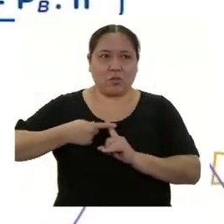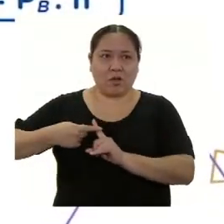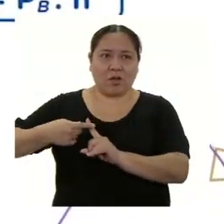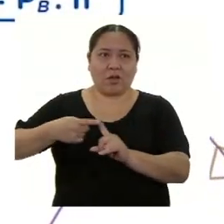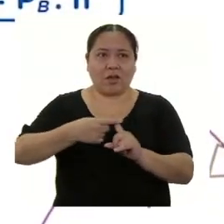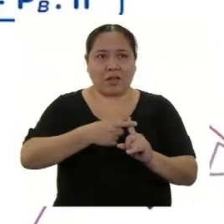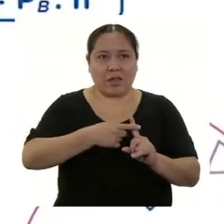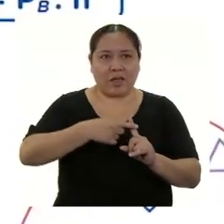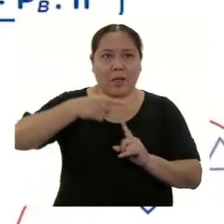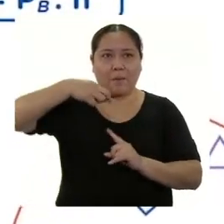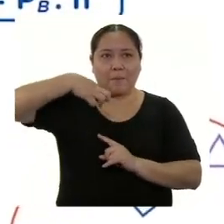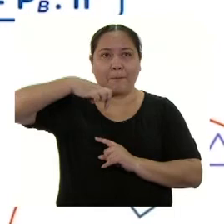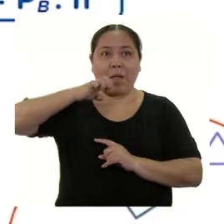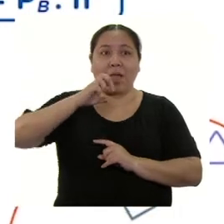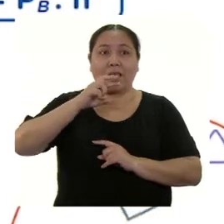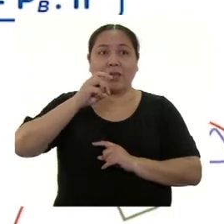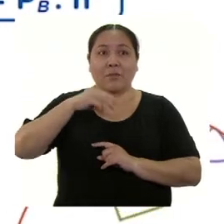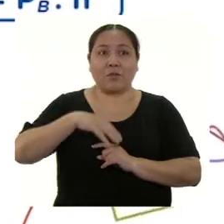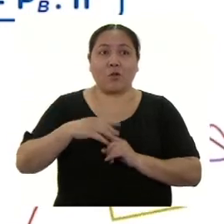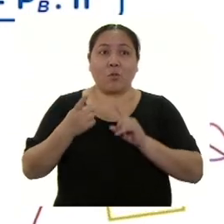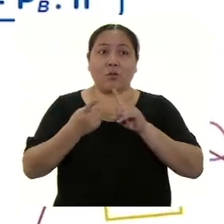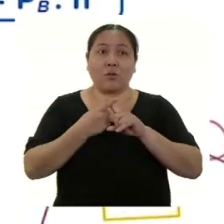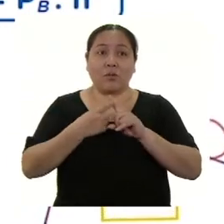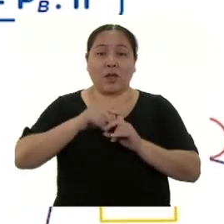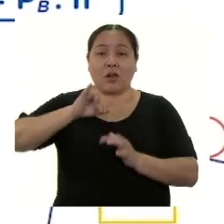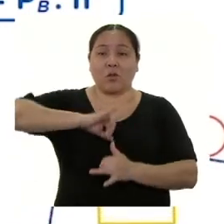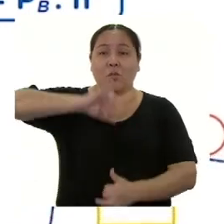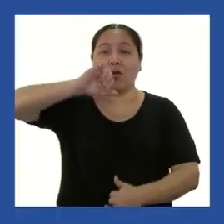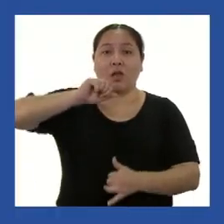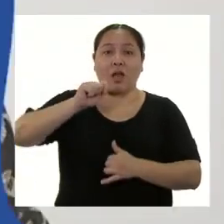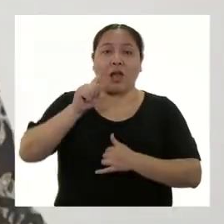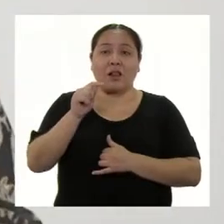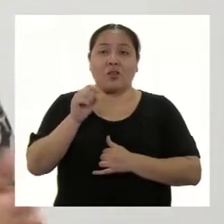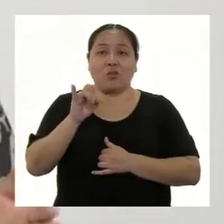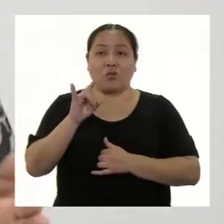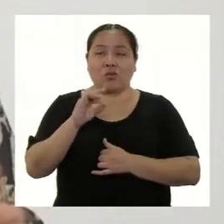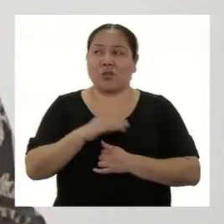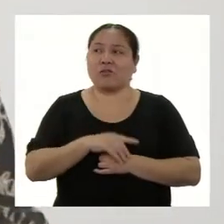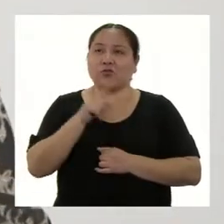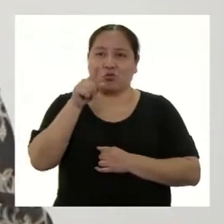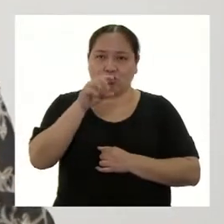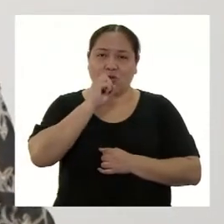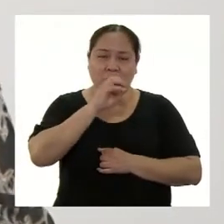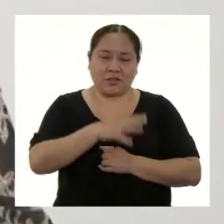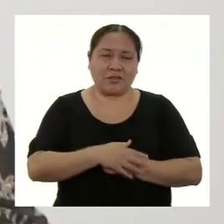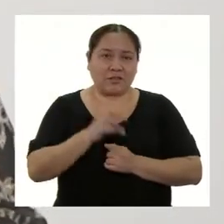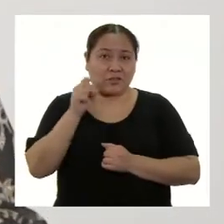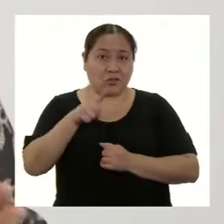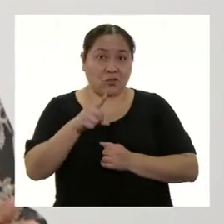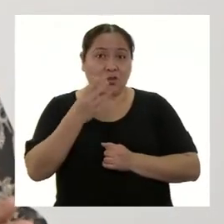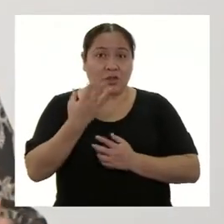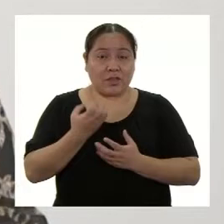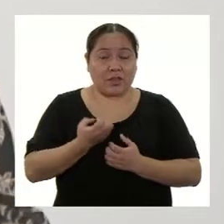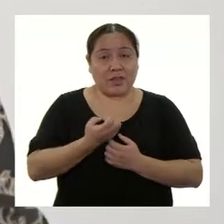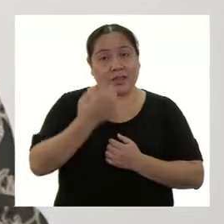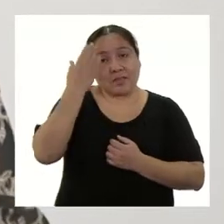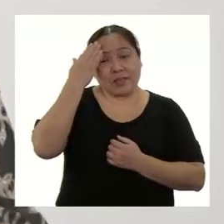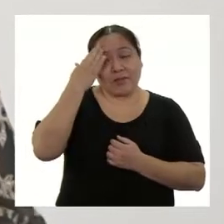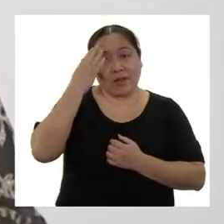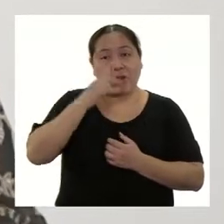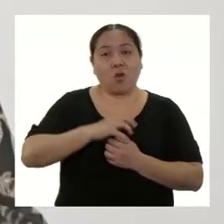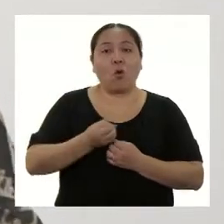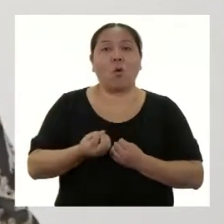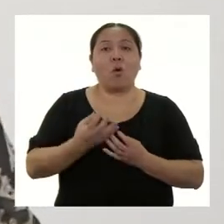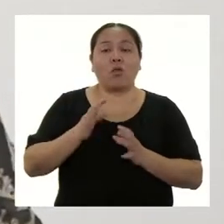lados de la base y multiplicarlo por su altura? Tú misma lo has dicho. Ahora, si lo que quieres es calcular la